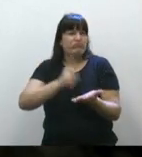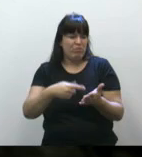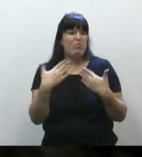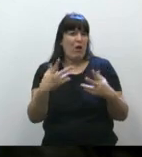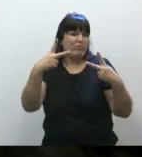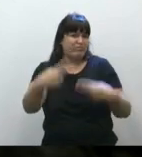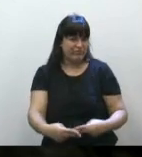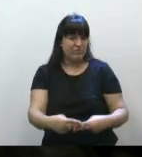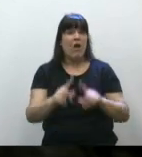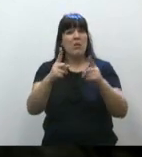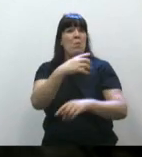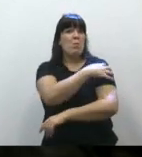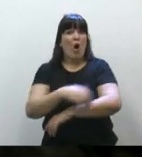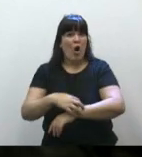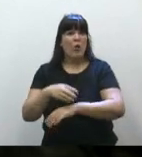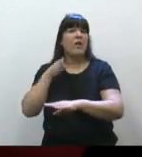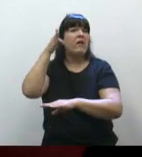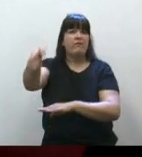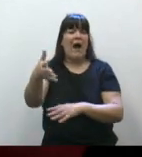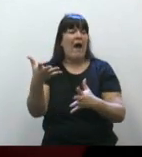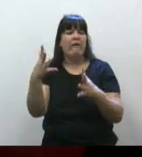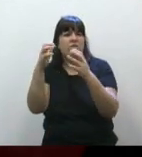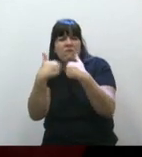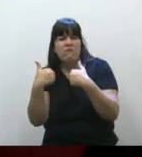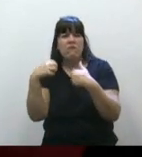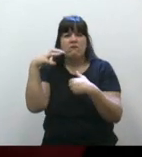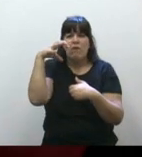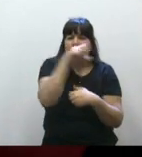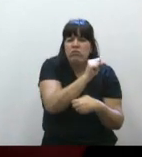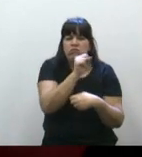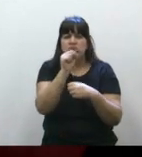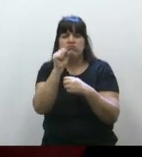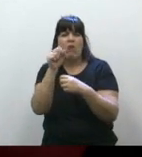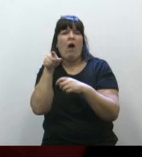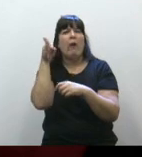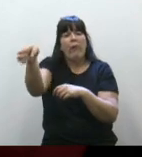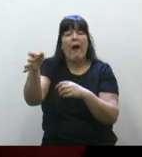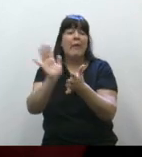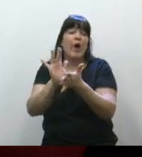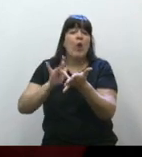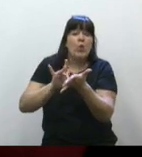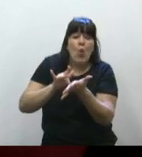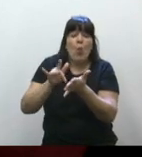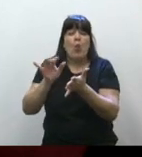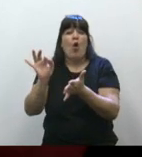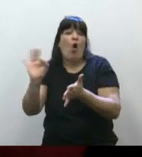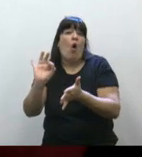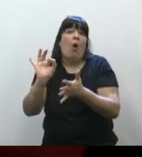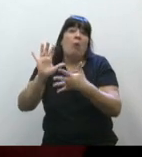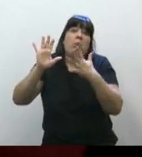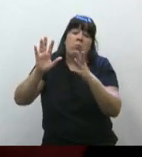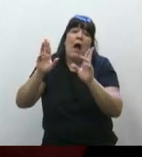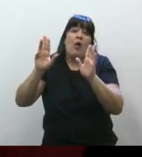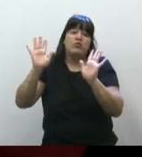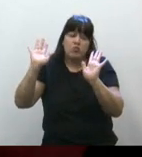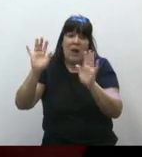que ir a una situación en la clandestinidad con alguna curandera en el peor de los casos con algún médico